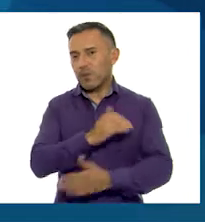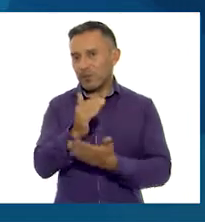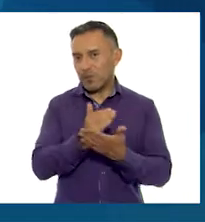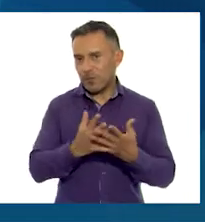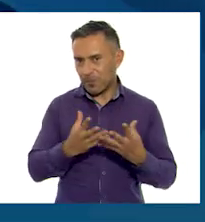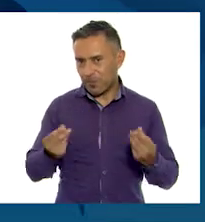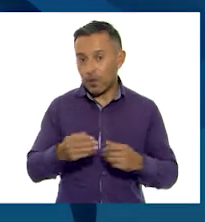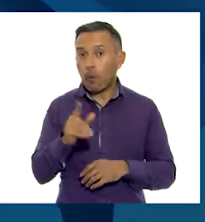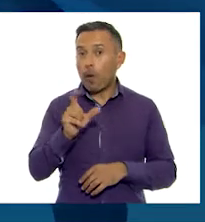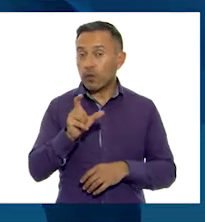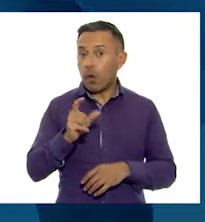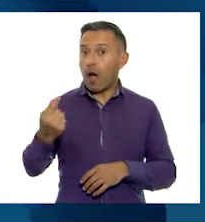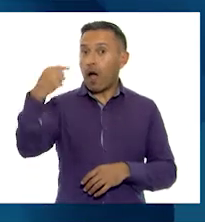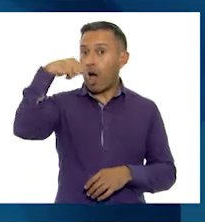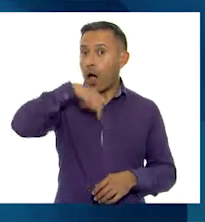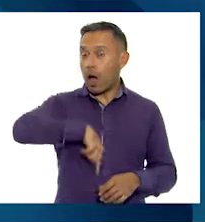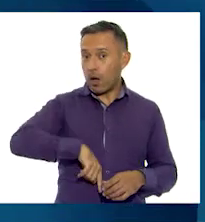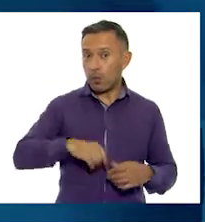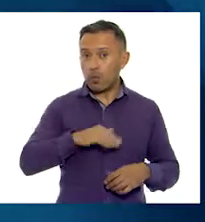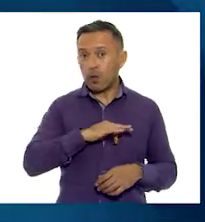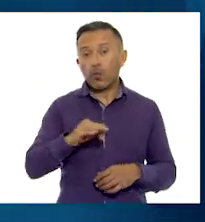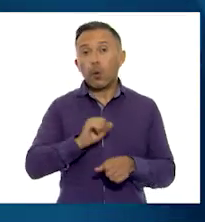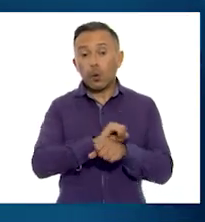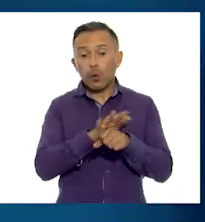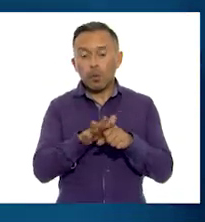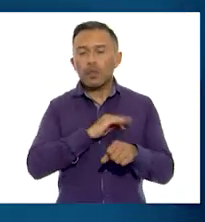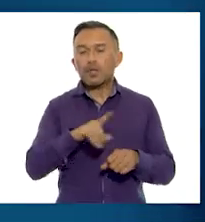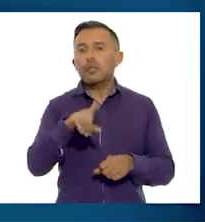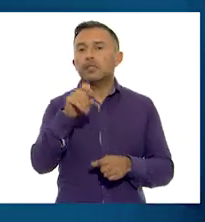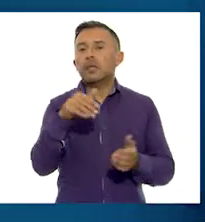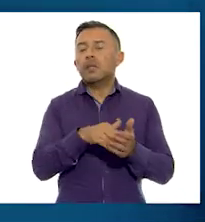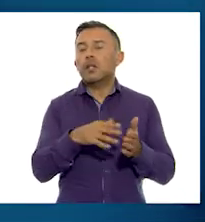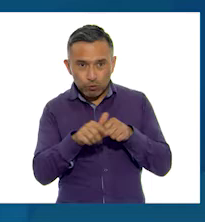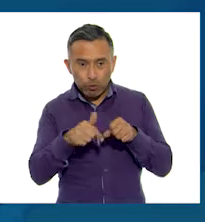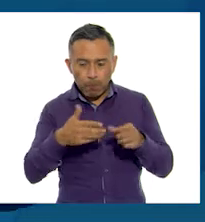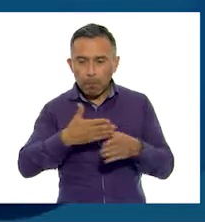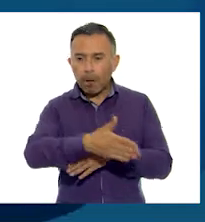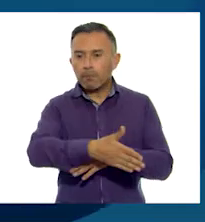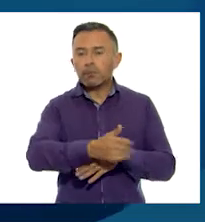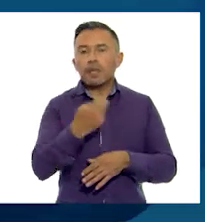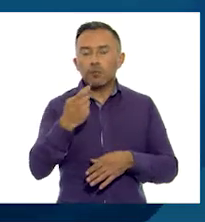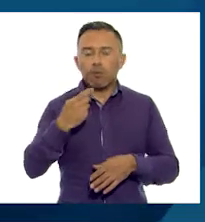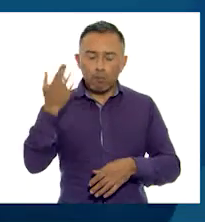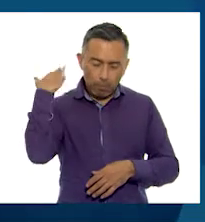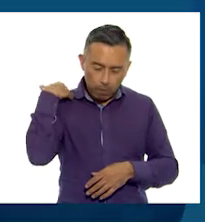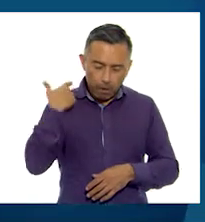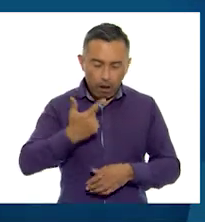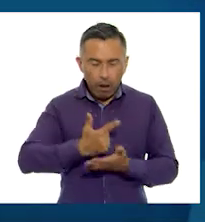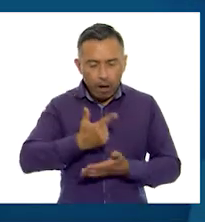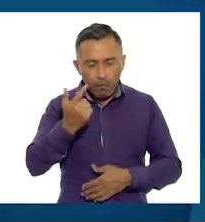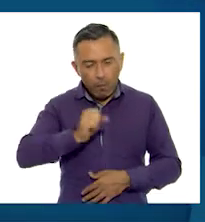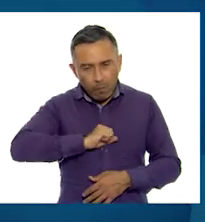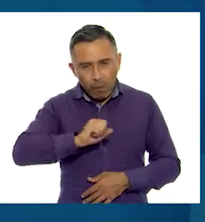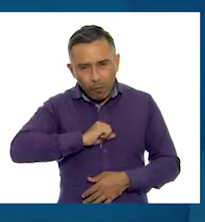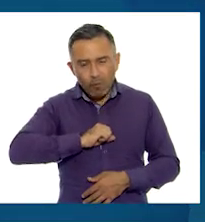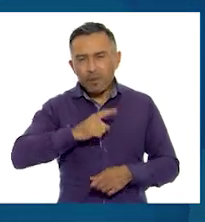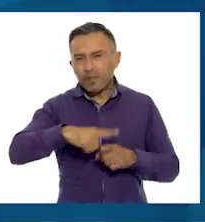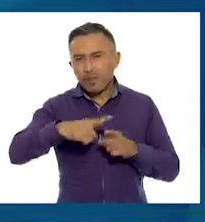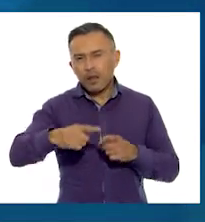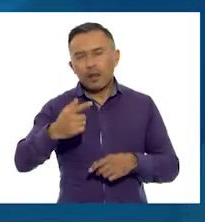virus. Pues yo no entendí nada. Me di cuenta que algunas tenían que ver con lo que Juan Carlos